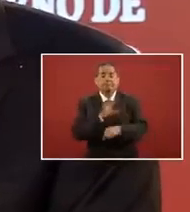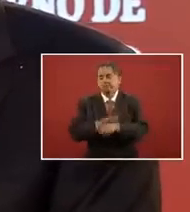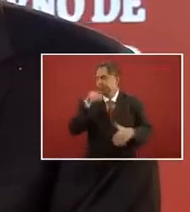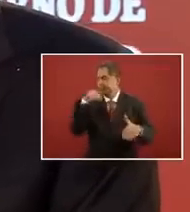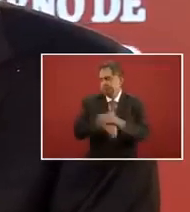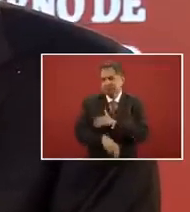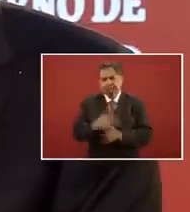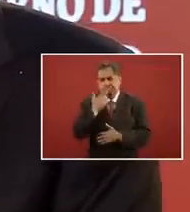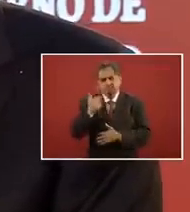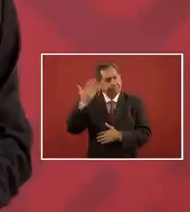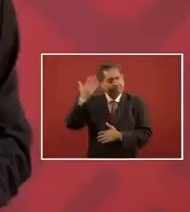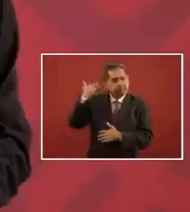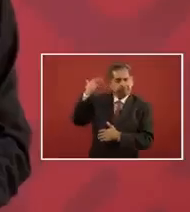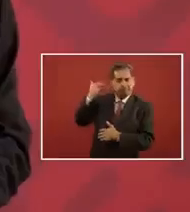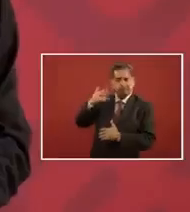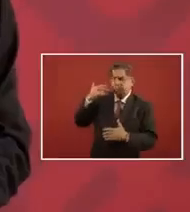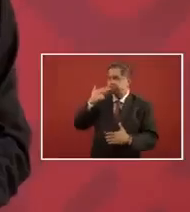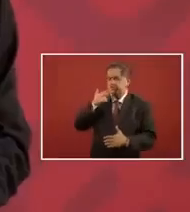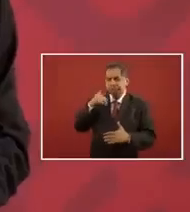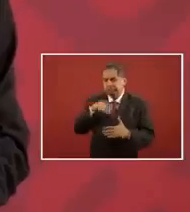un rotundo fracaso.